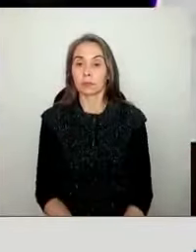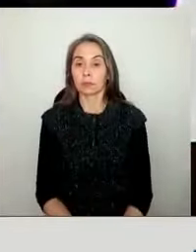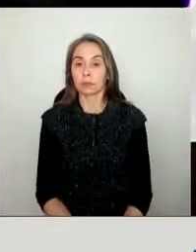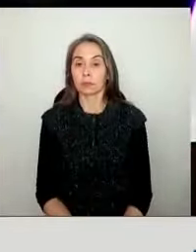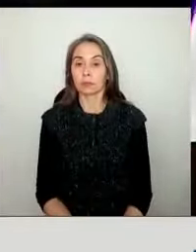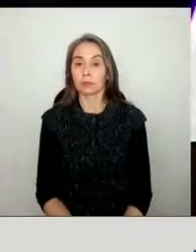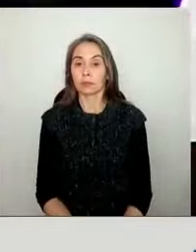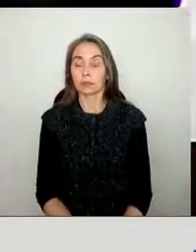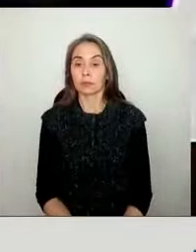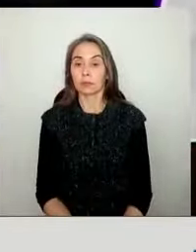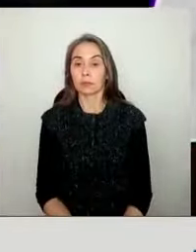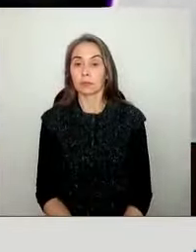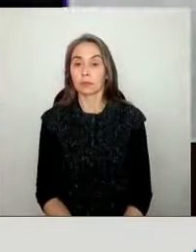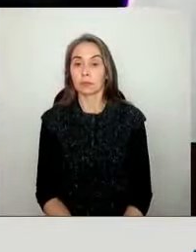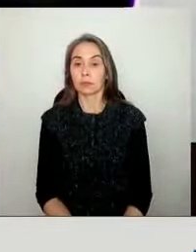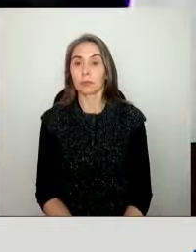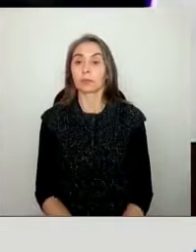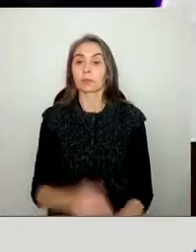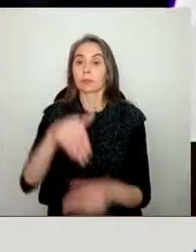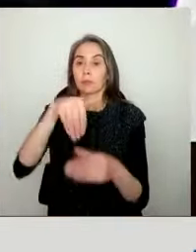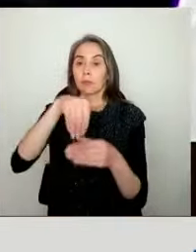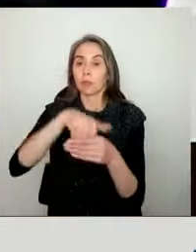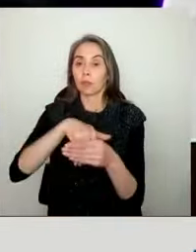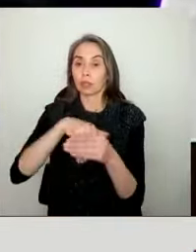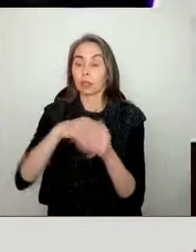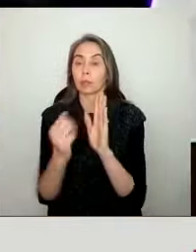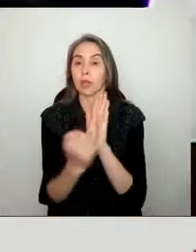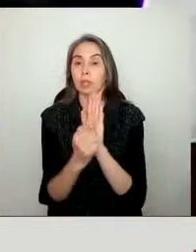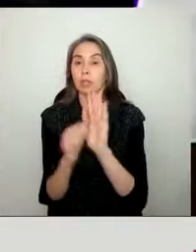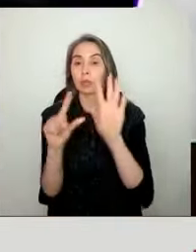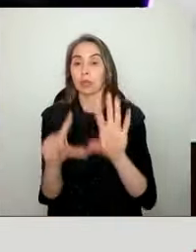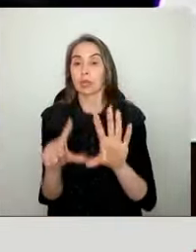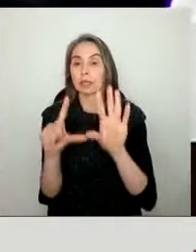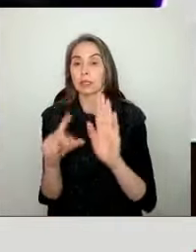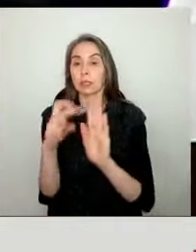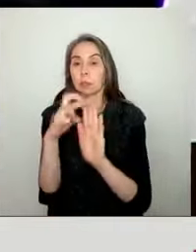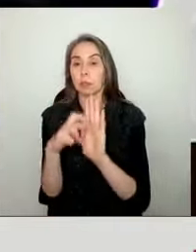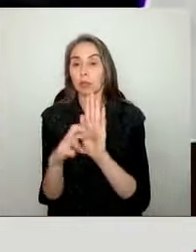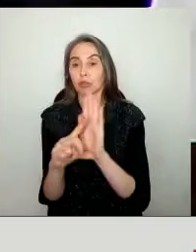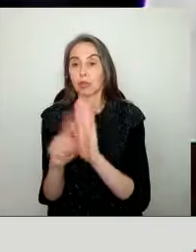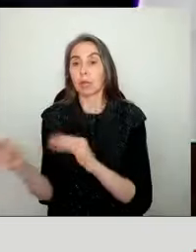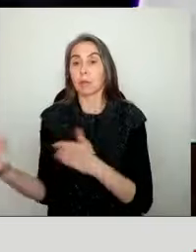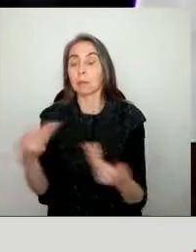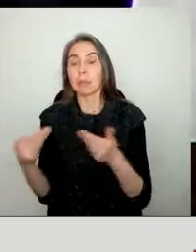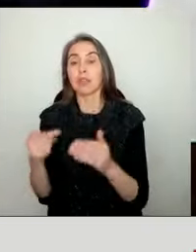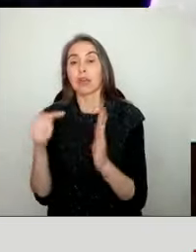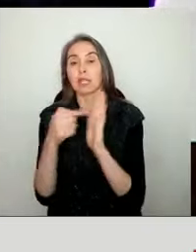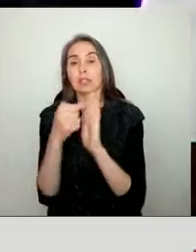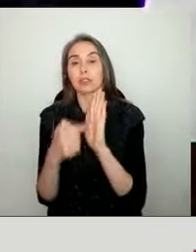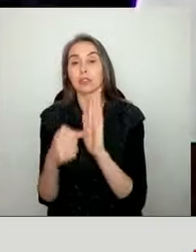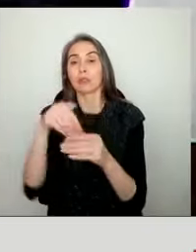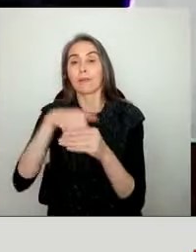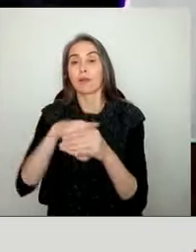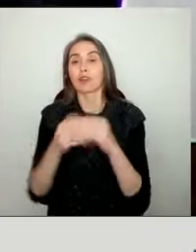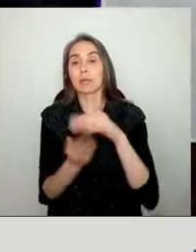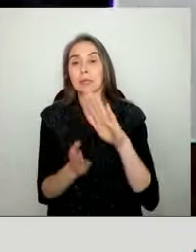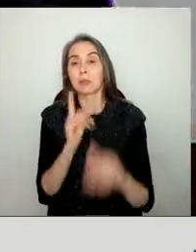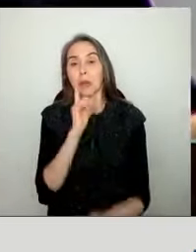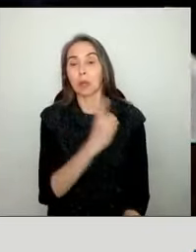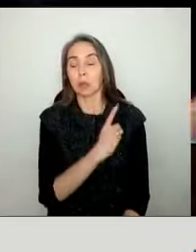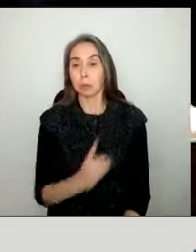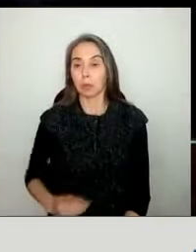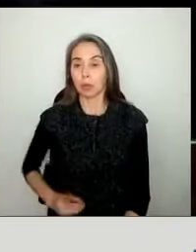rechazado en votación particular el artículo 17 del proyecto cuya votación separada s solicitada por los diputados Felipe